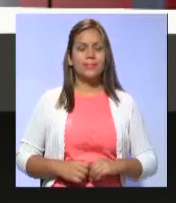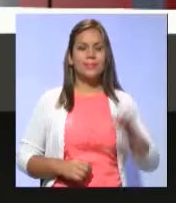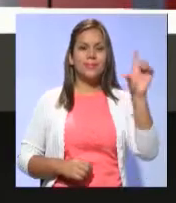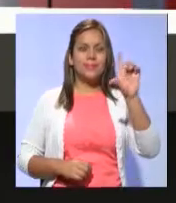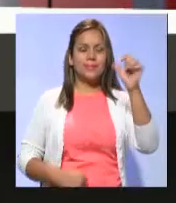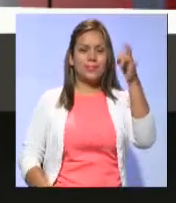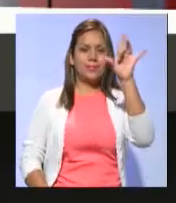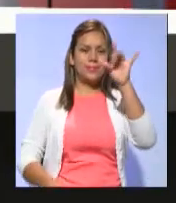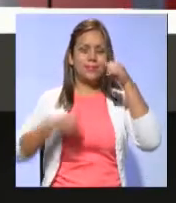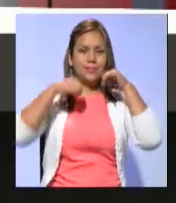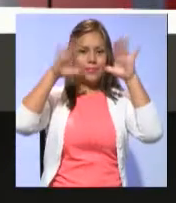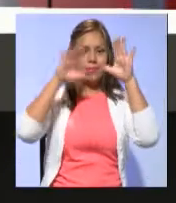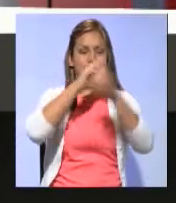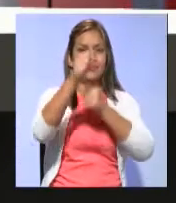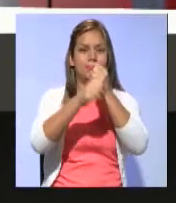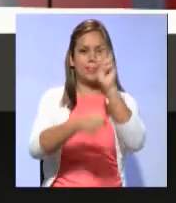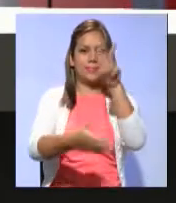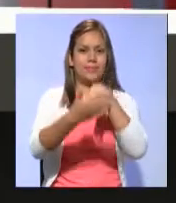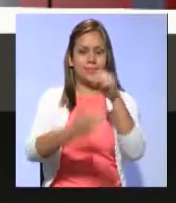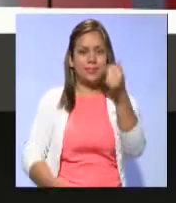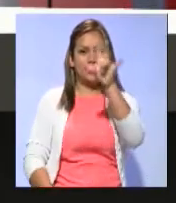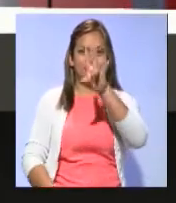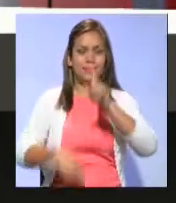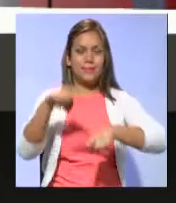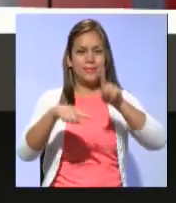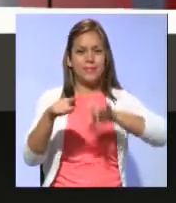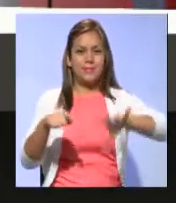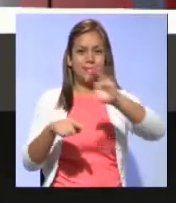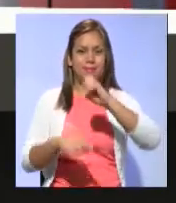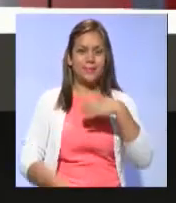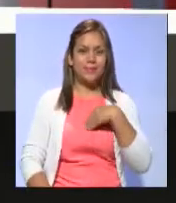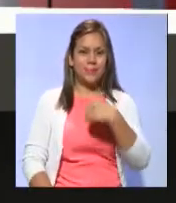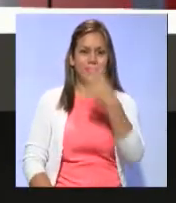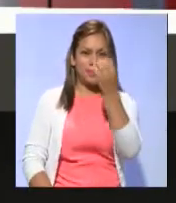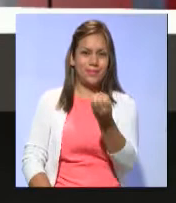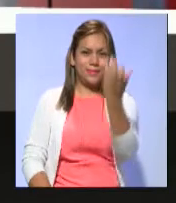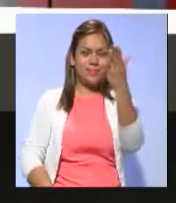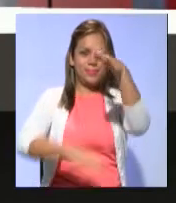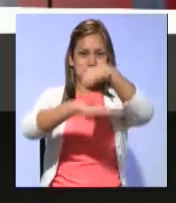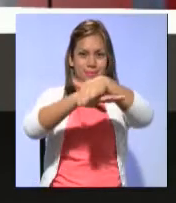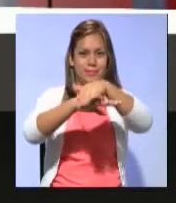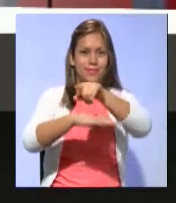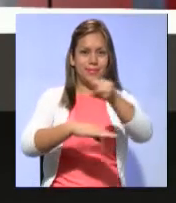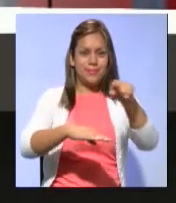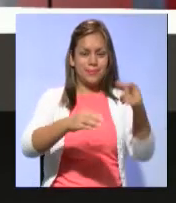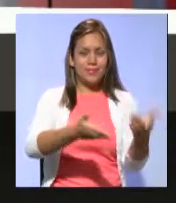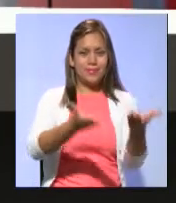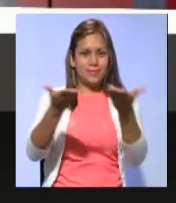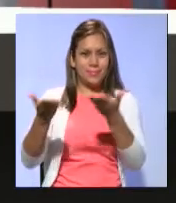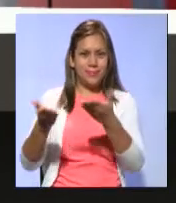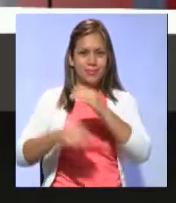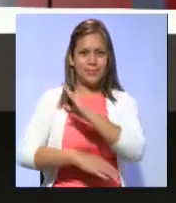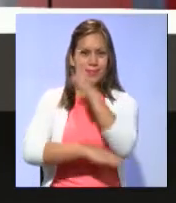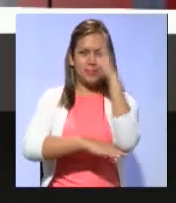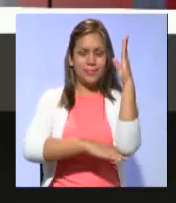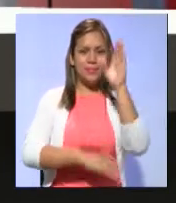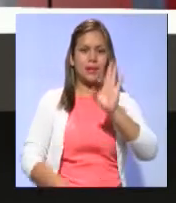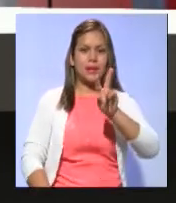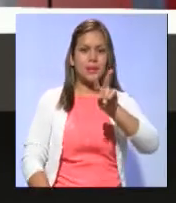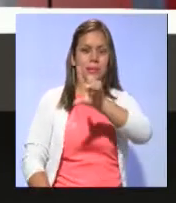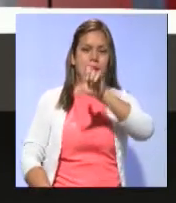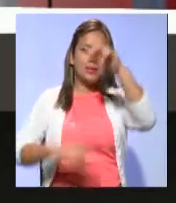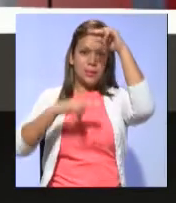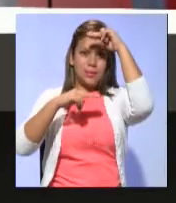Lunes 18 de diciembre del 2017, amigos y amigas televidentes, ¿cómo están? Muy buenas tardes. Les damos la cordial bienvenida a la emisión central de